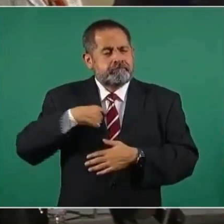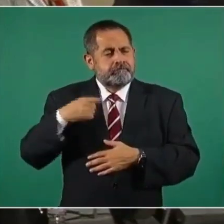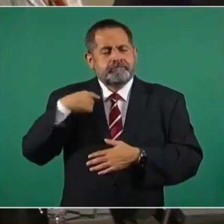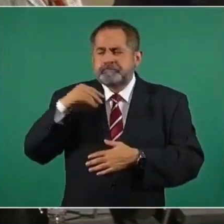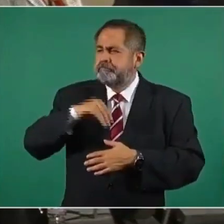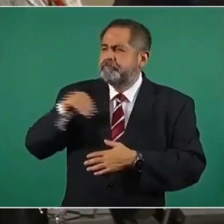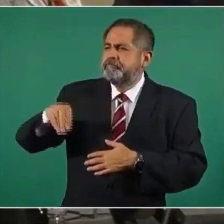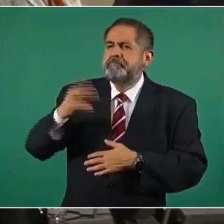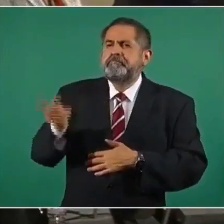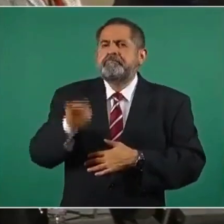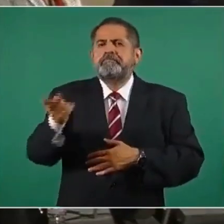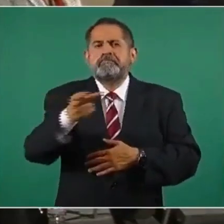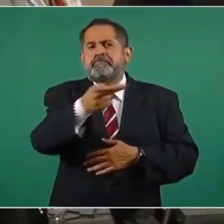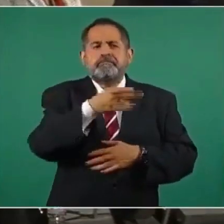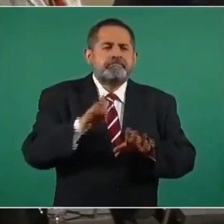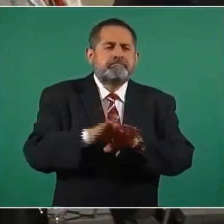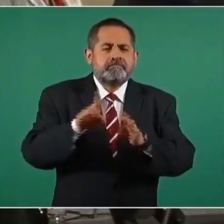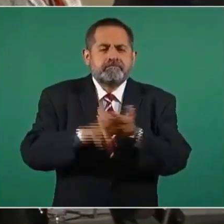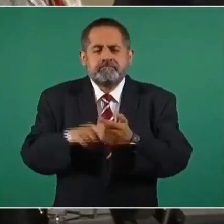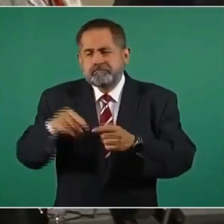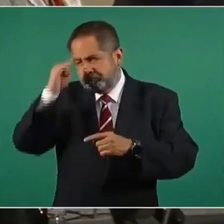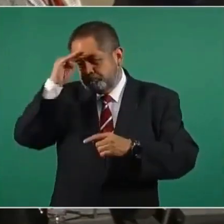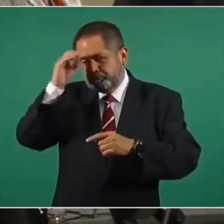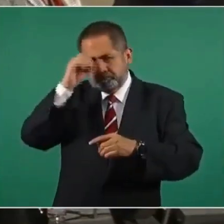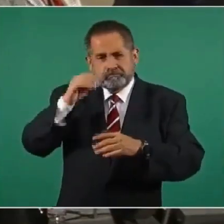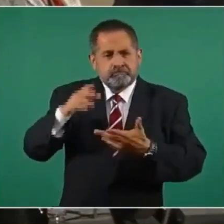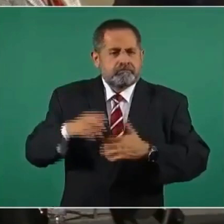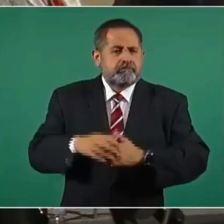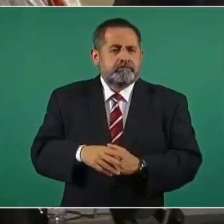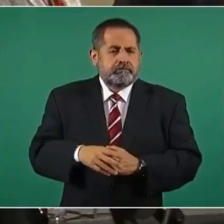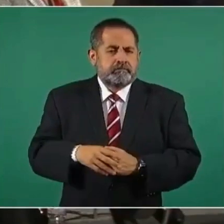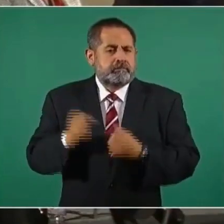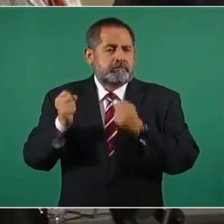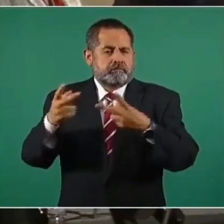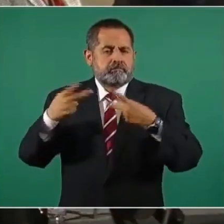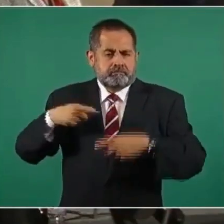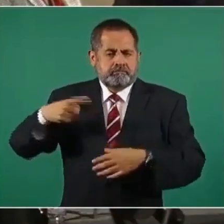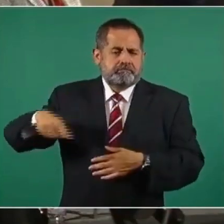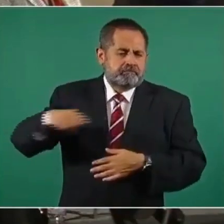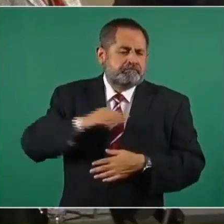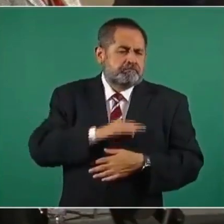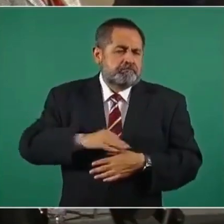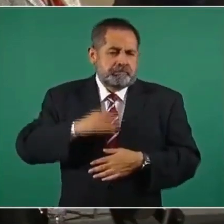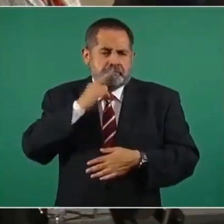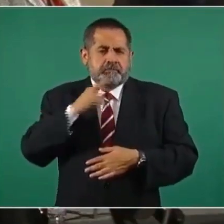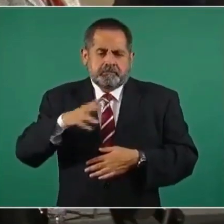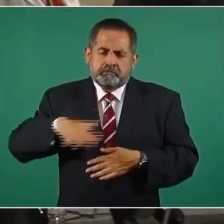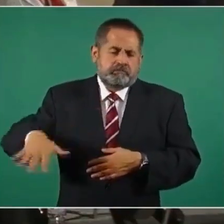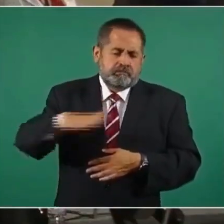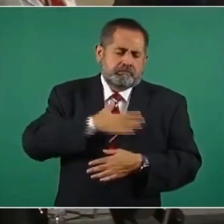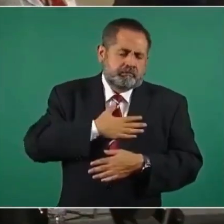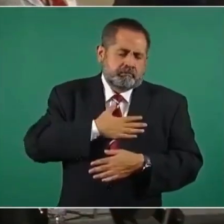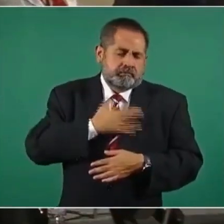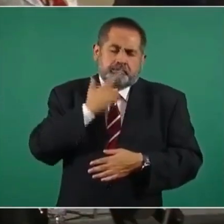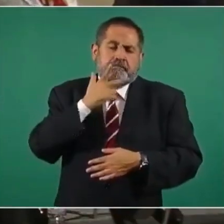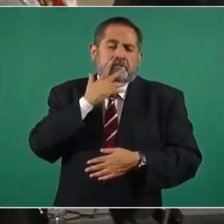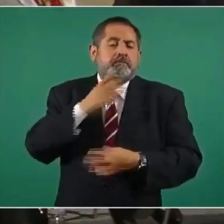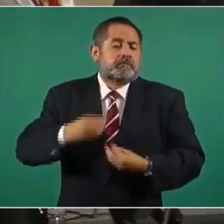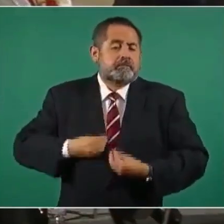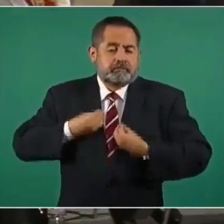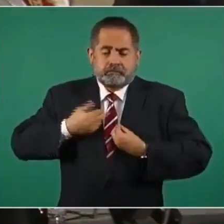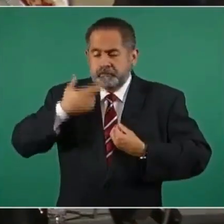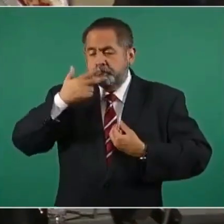y preguntando a la gente que cómo lo veía la ley, ¿no? Obviamente mucha gente está feliz porque sí le mejoró la calidad, le va a mejorar la calidad de